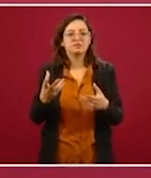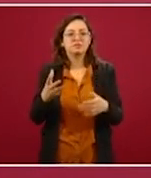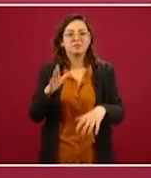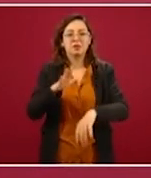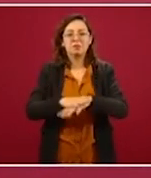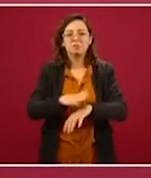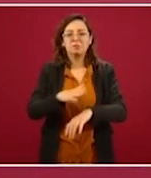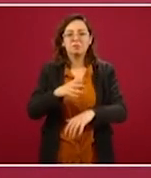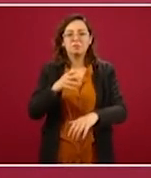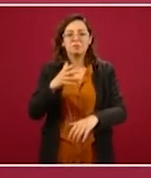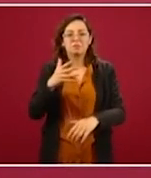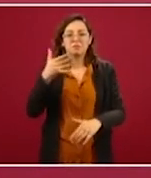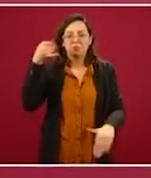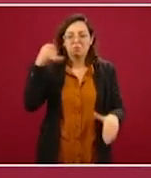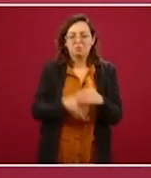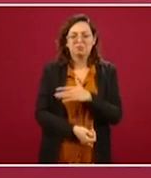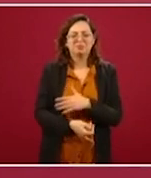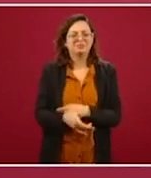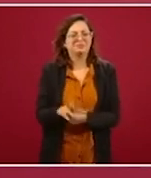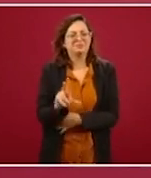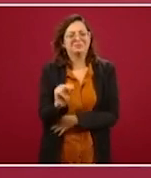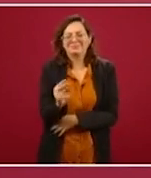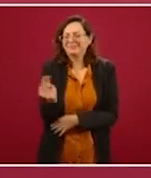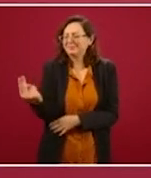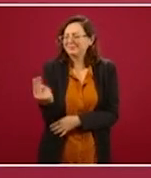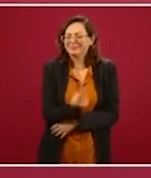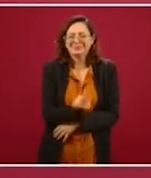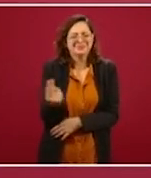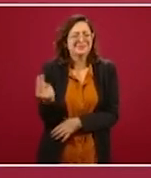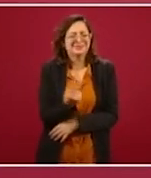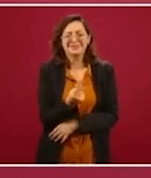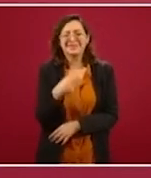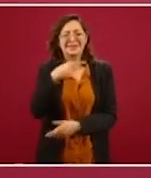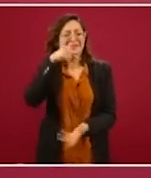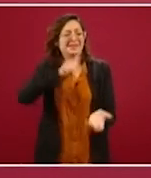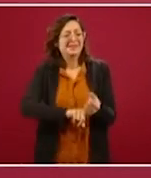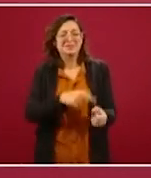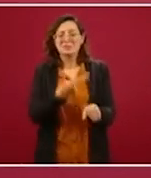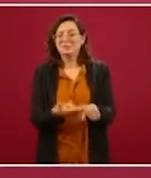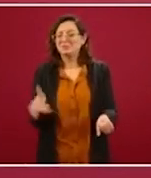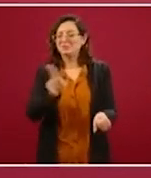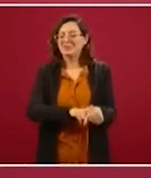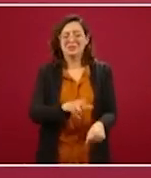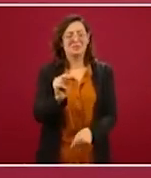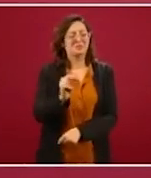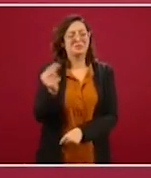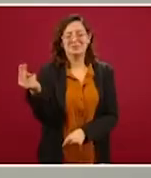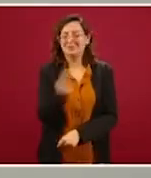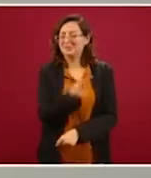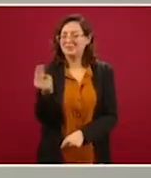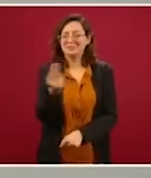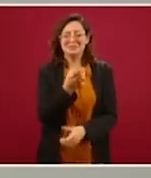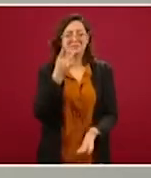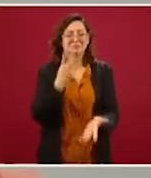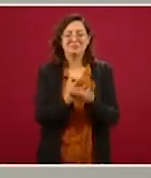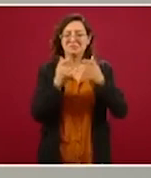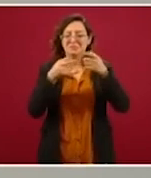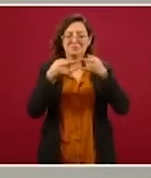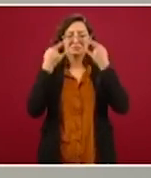más avanzados, que no son necesarios ni en el mismo hospital, como ustedes saben. Ayer se tuvo una expresión en